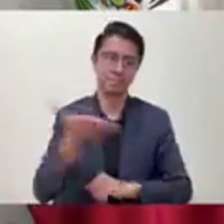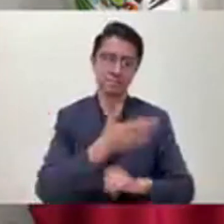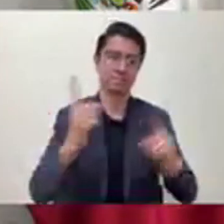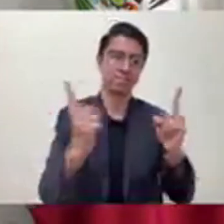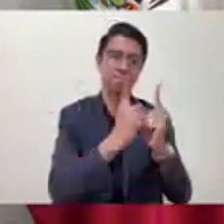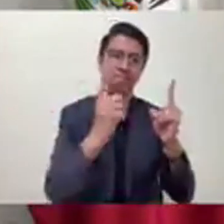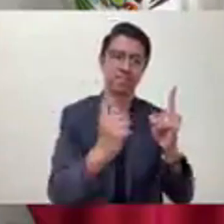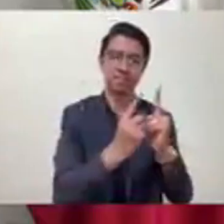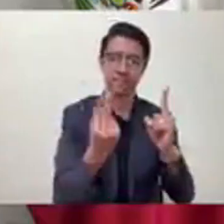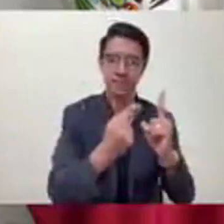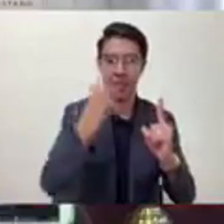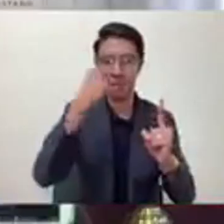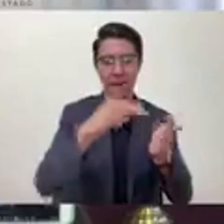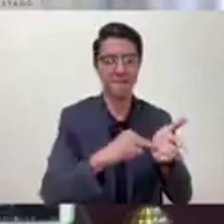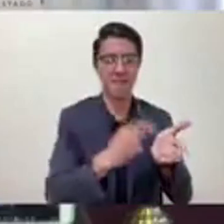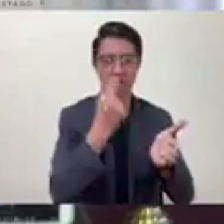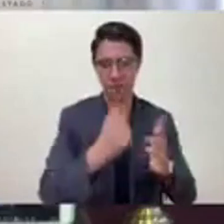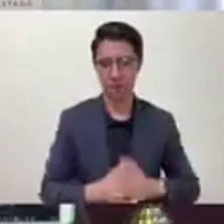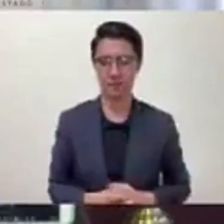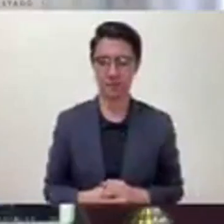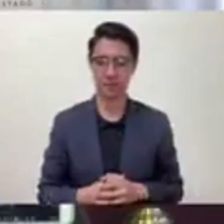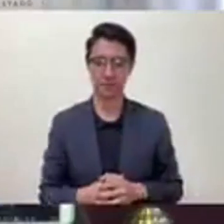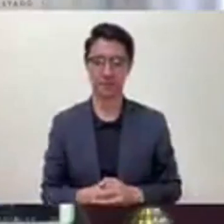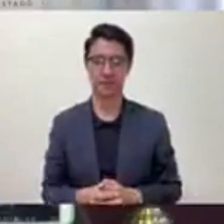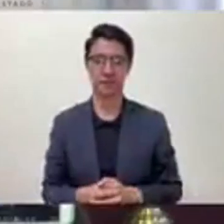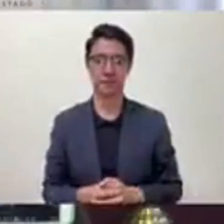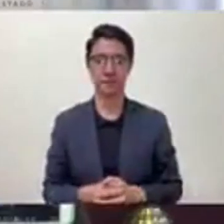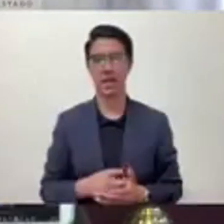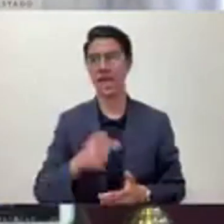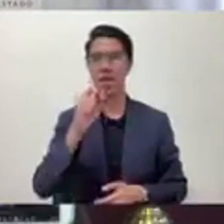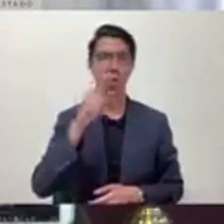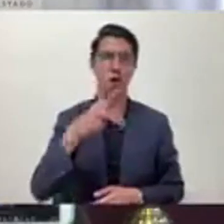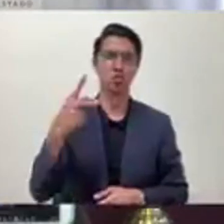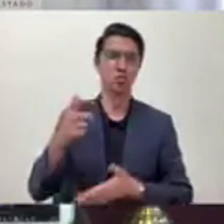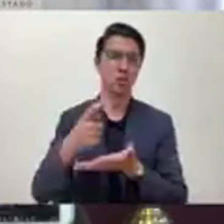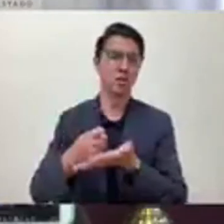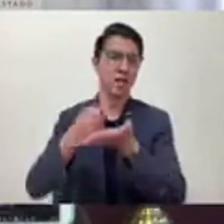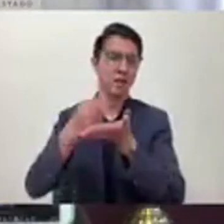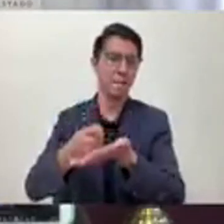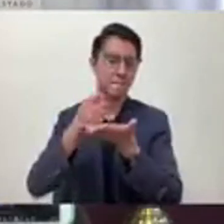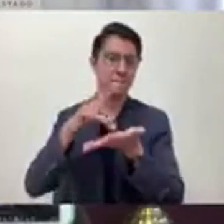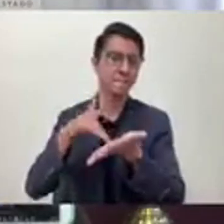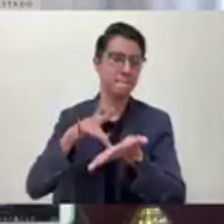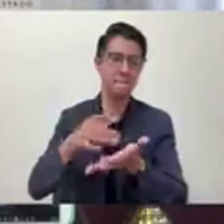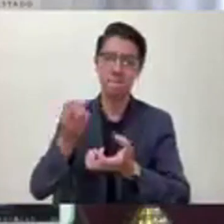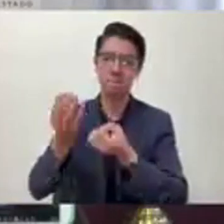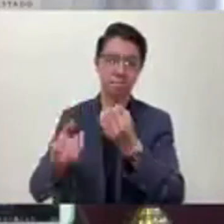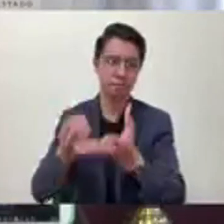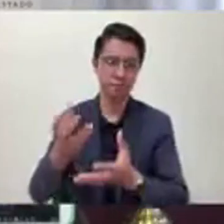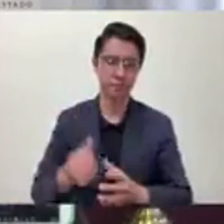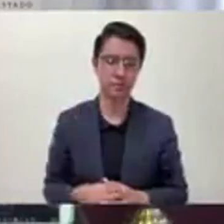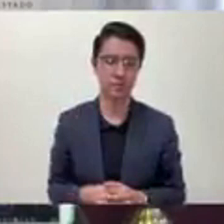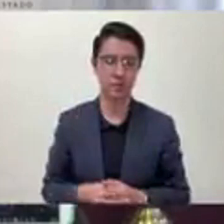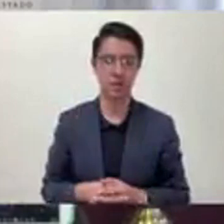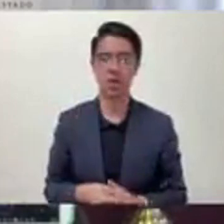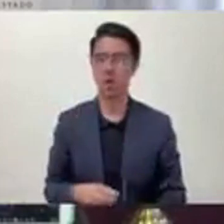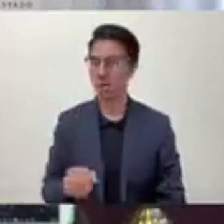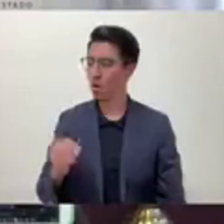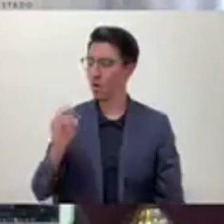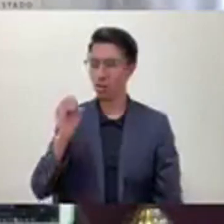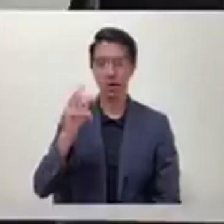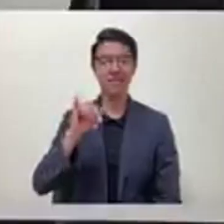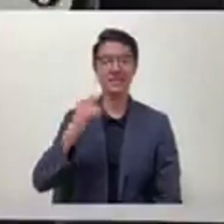ad ad con un permiso sí es un trabajo eh de mucha coordinación Agradezco al al al magistrado